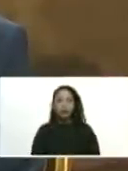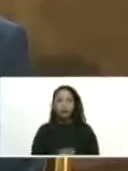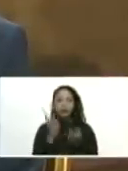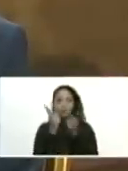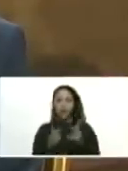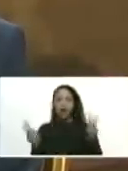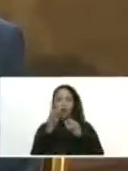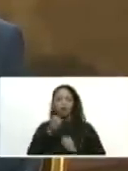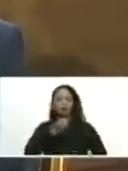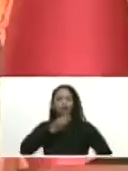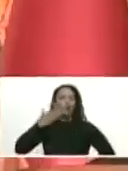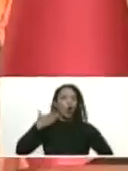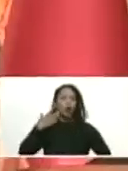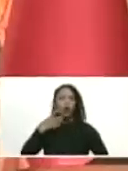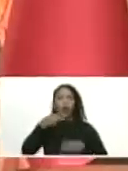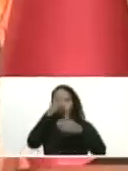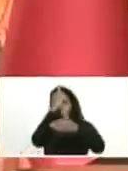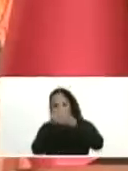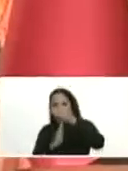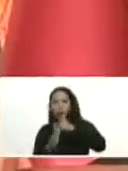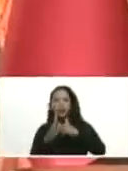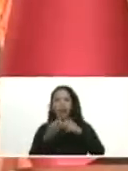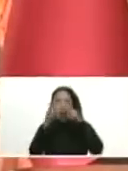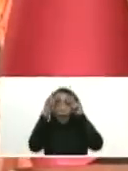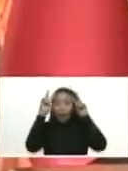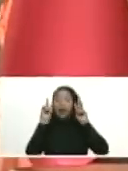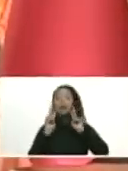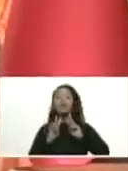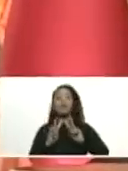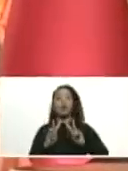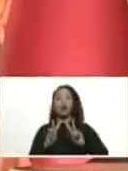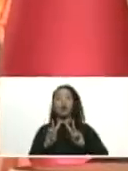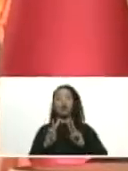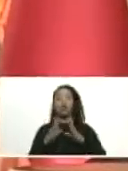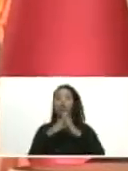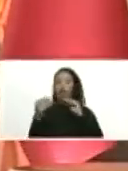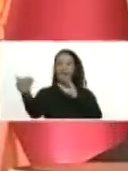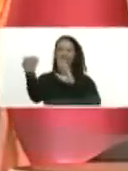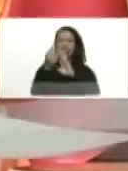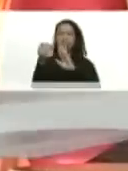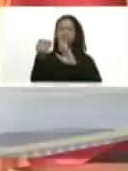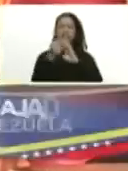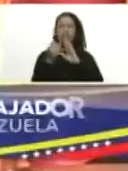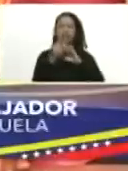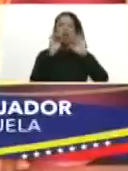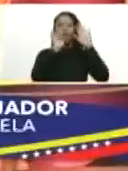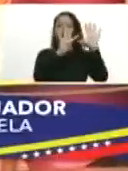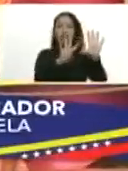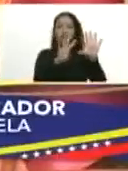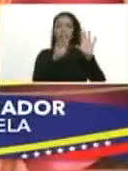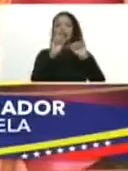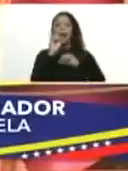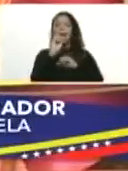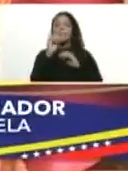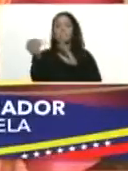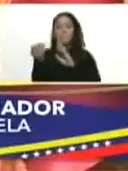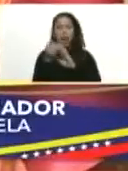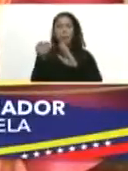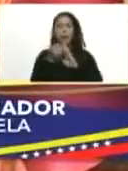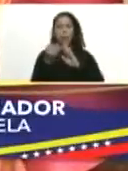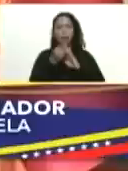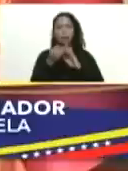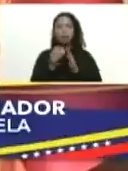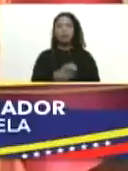valentía, con honestidad, con honor y con dignidad todas las agresiones de las 900 medidas coercitivas